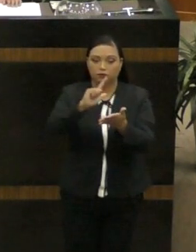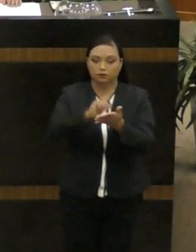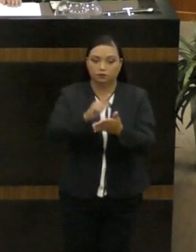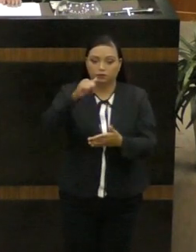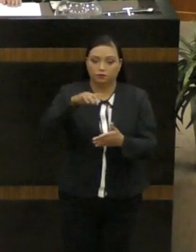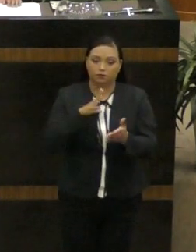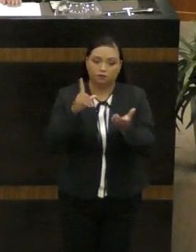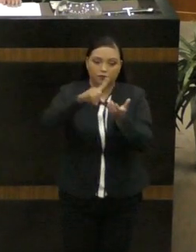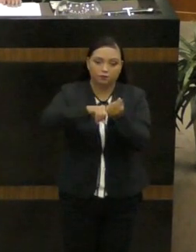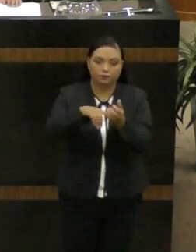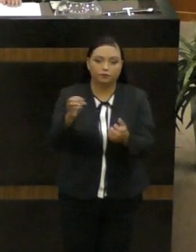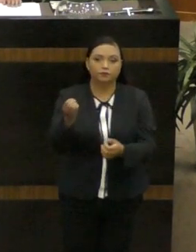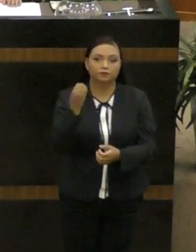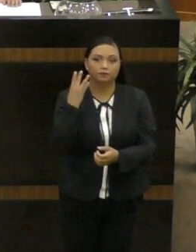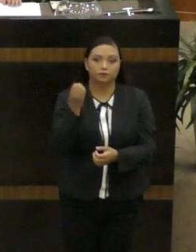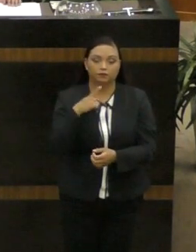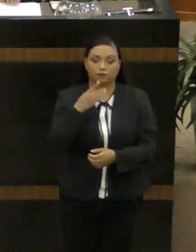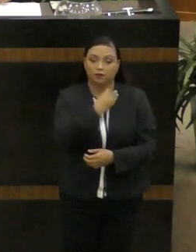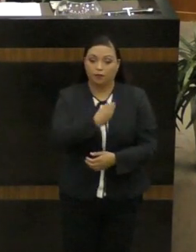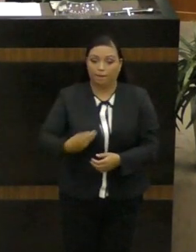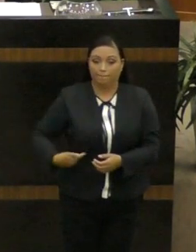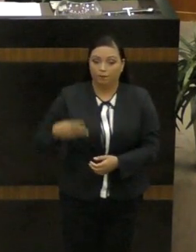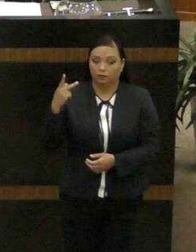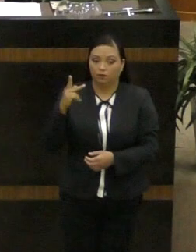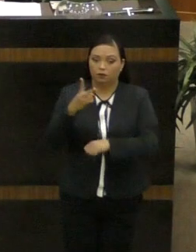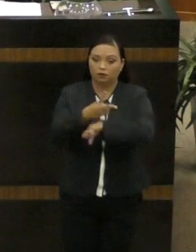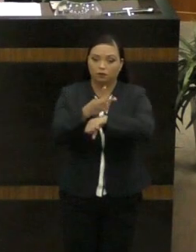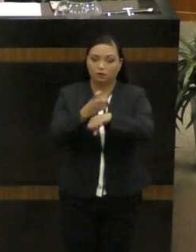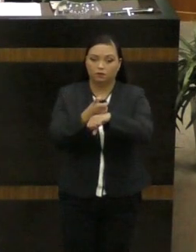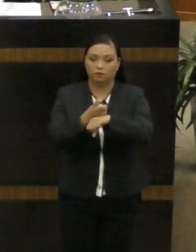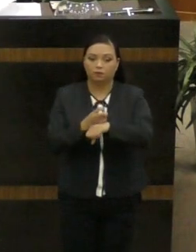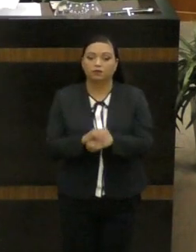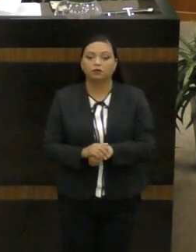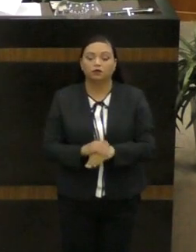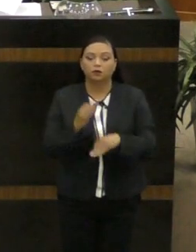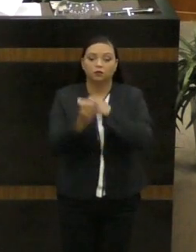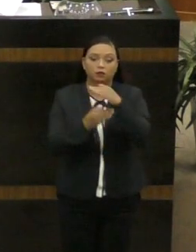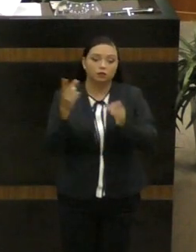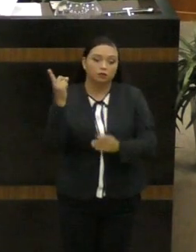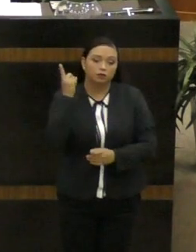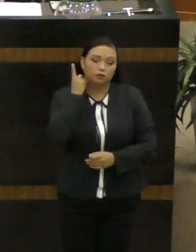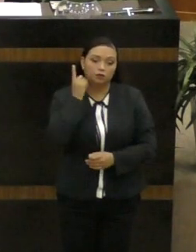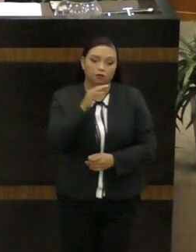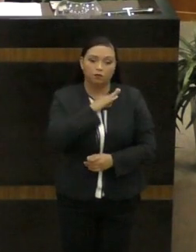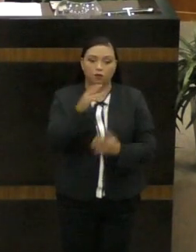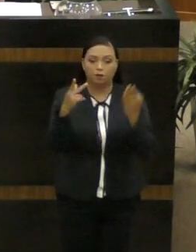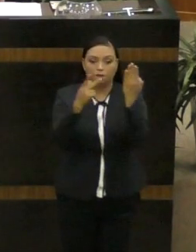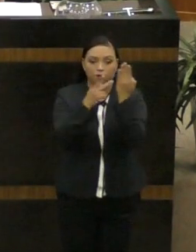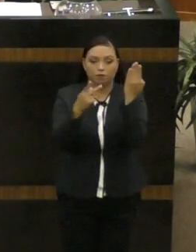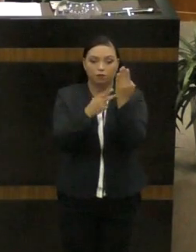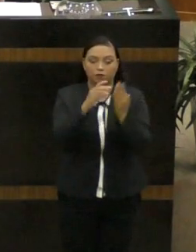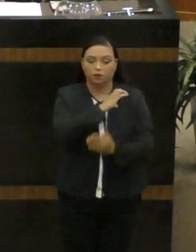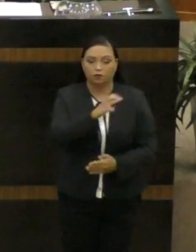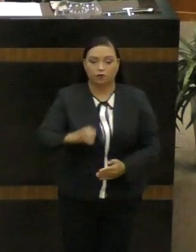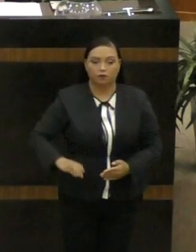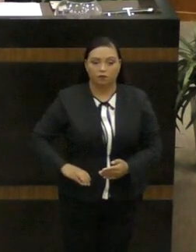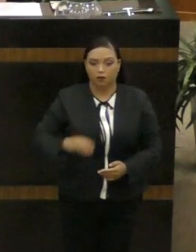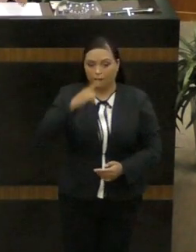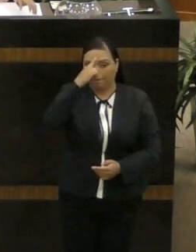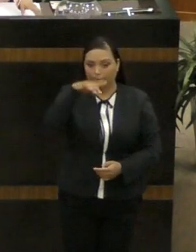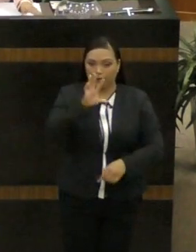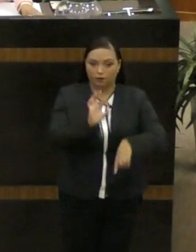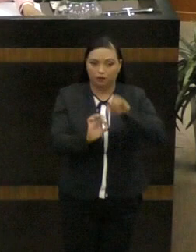este Congreso, esta presidencia convoca a los integrantes de la legislatura para que propongan candidatos para la elección